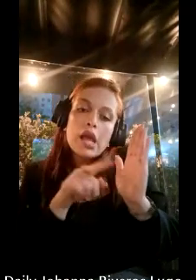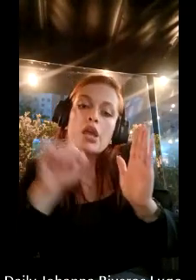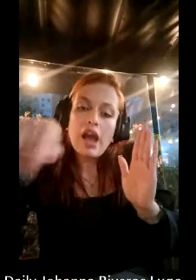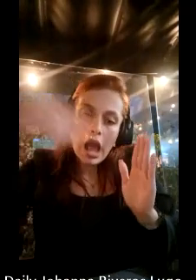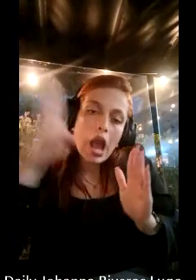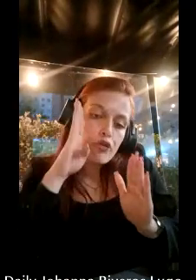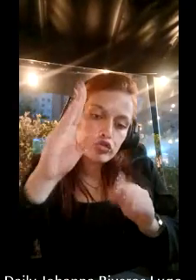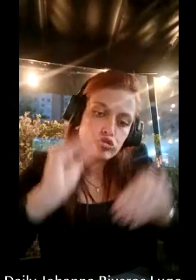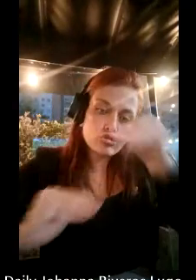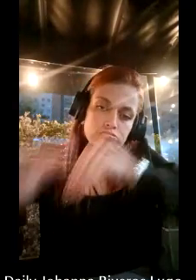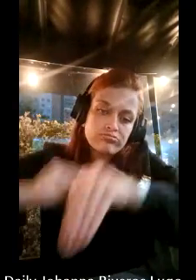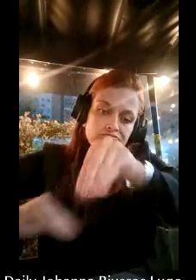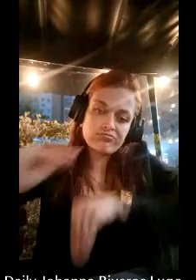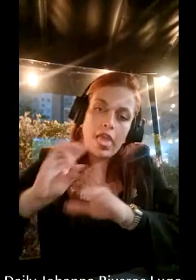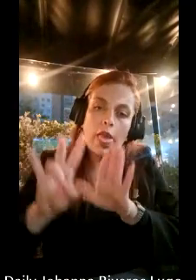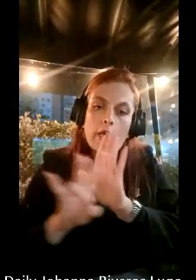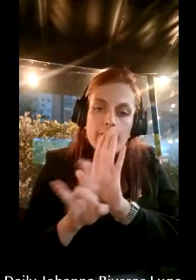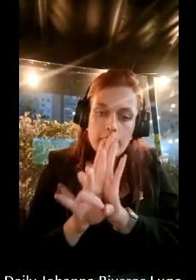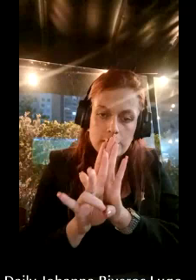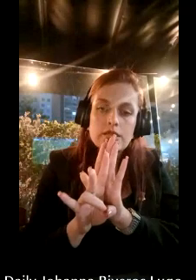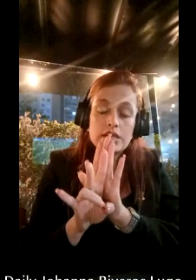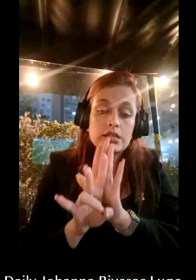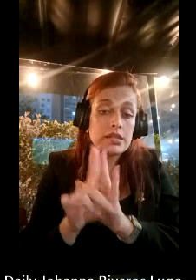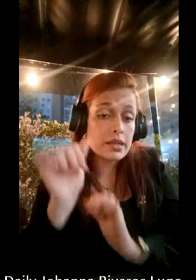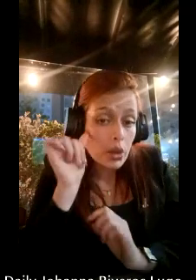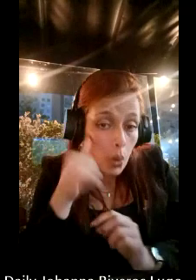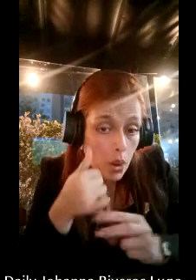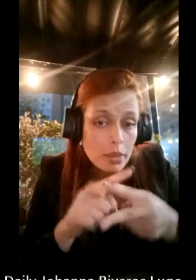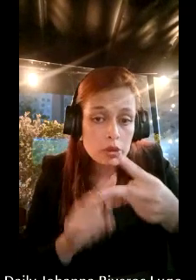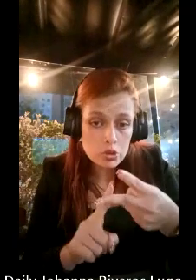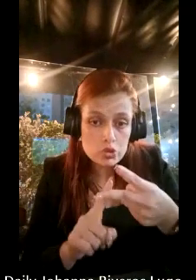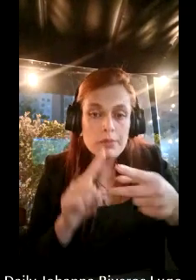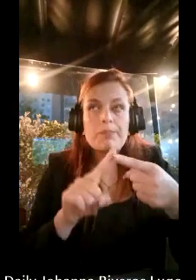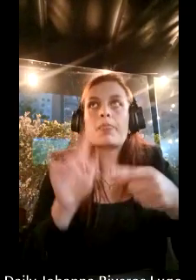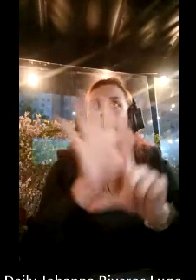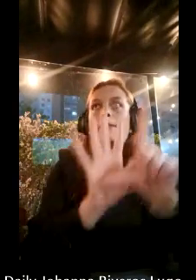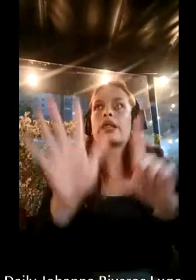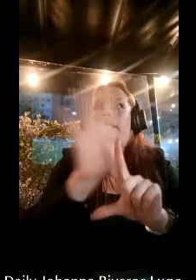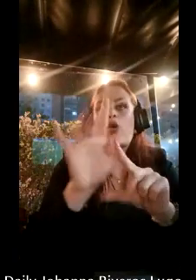les dije son dos, una es un video y otro es un informe. Entonces,